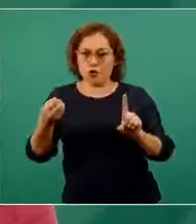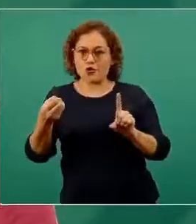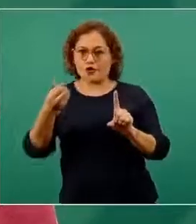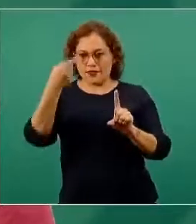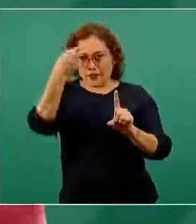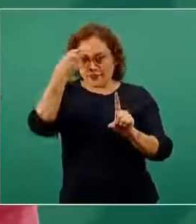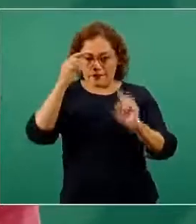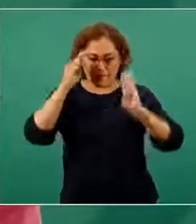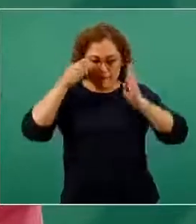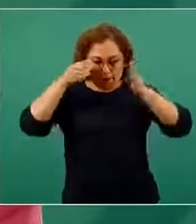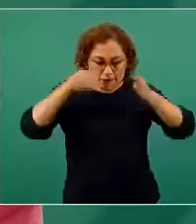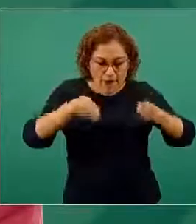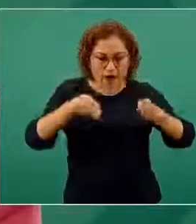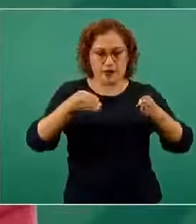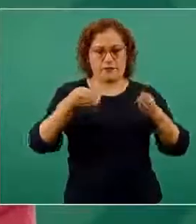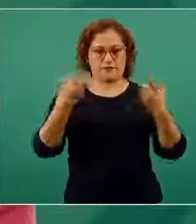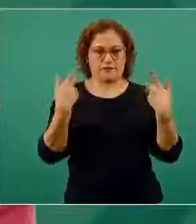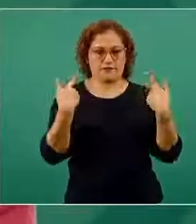del operativo Correcaminos.